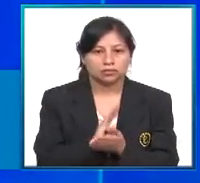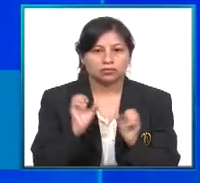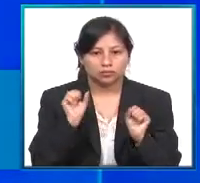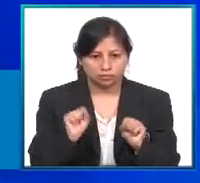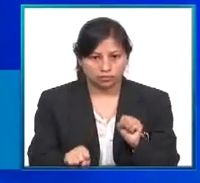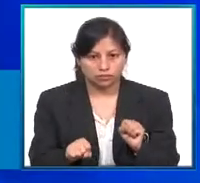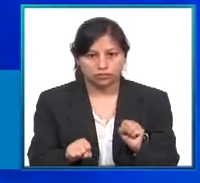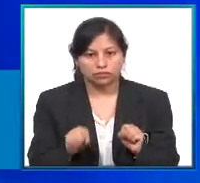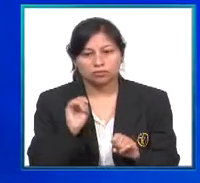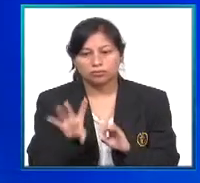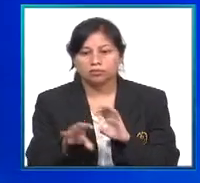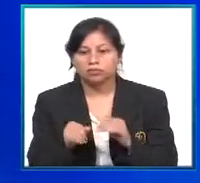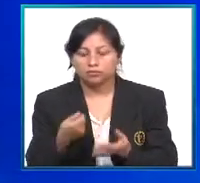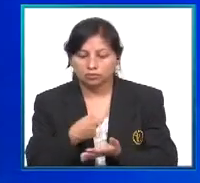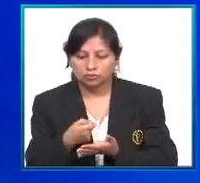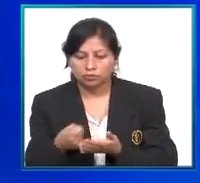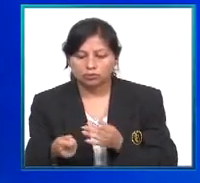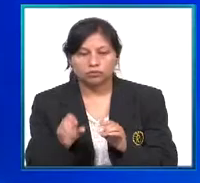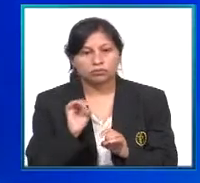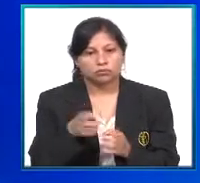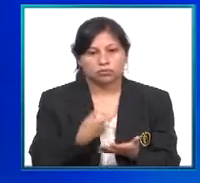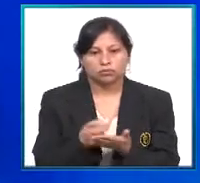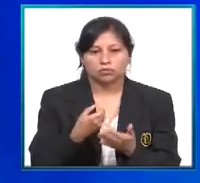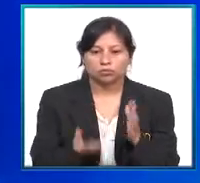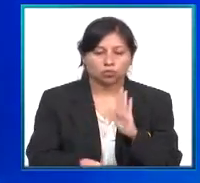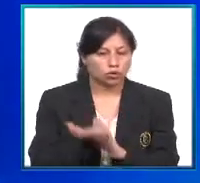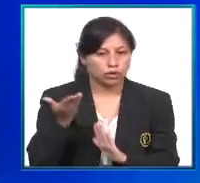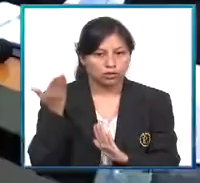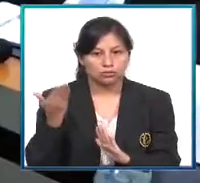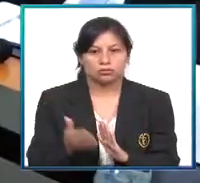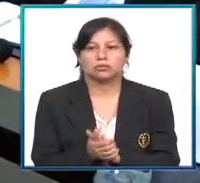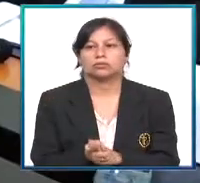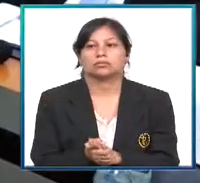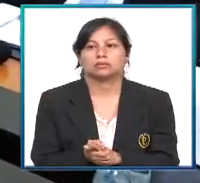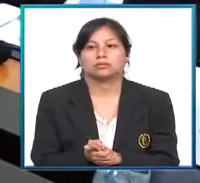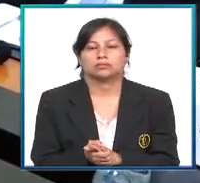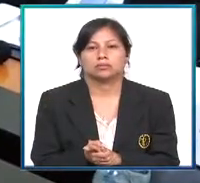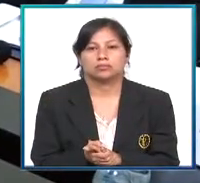puedan realizar algunos convenios ante algunos cobros excesivos.